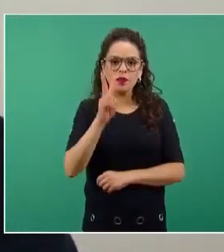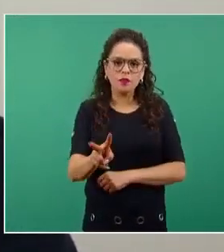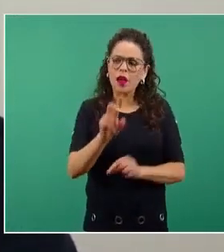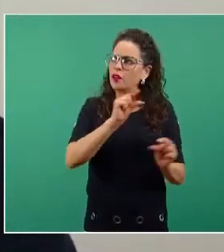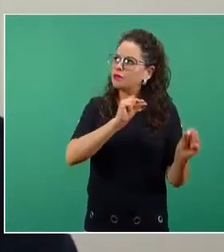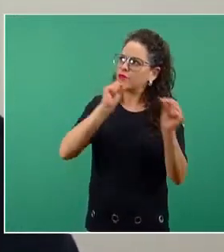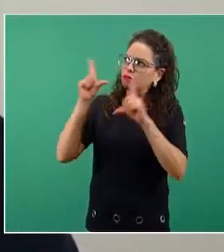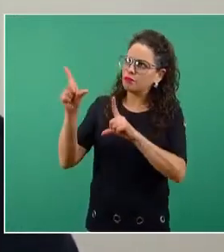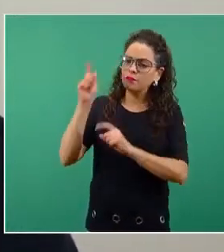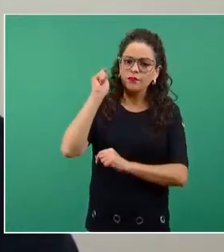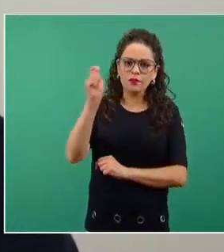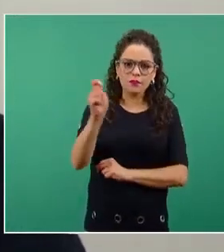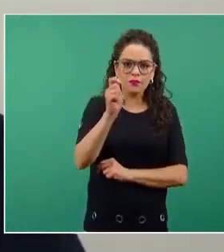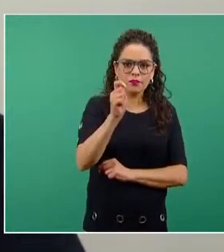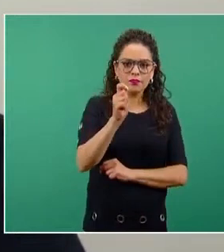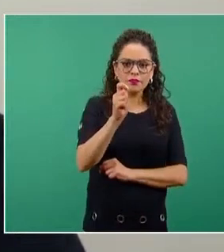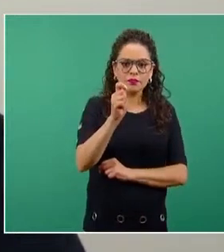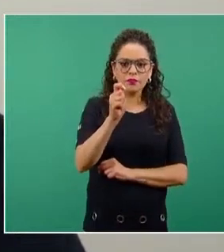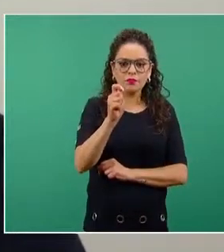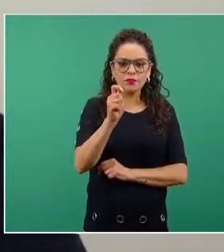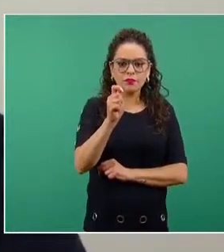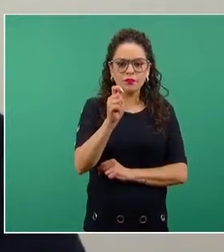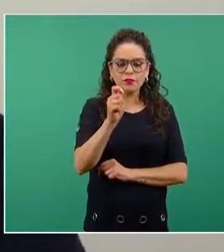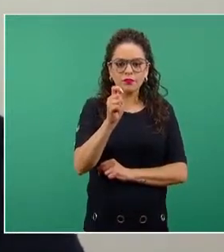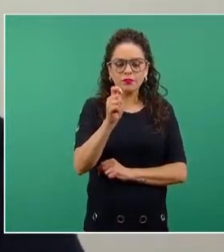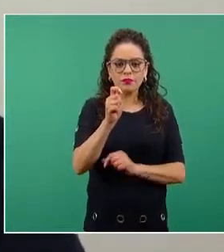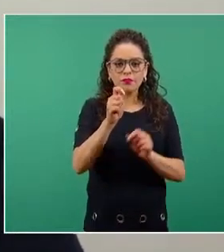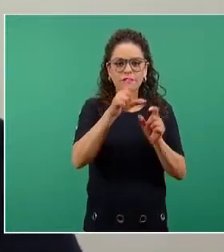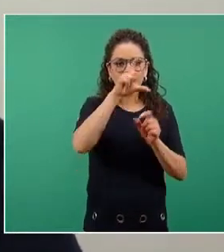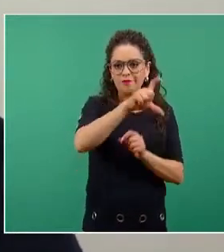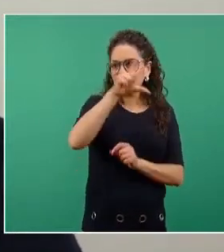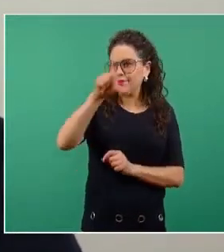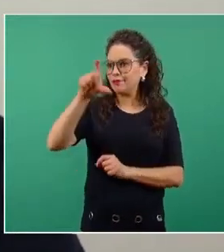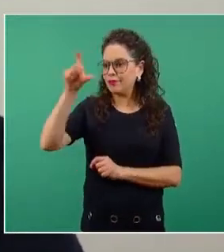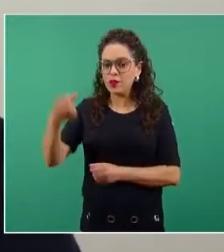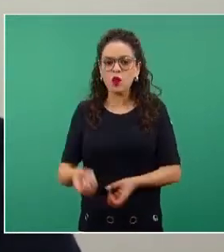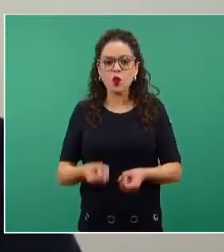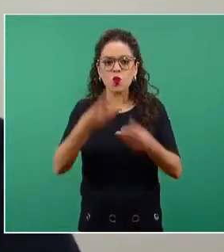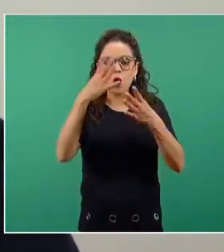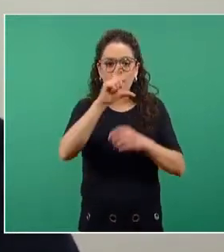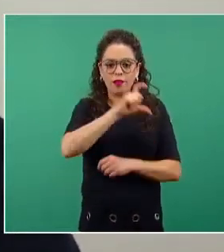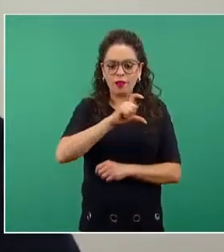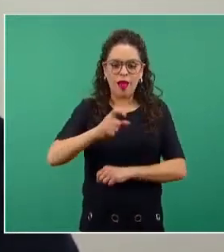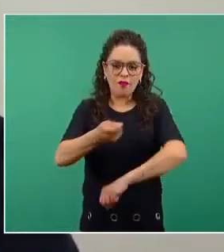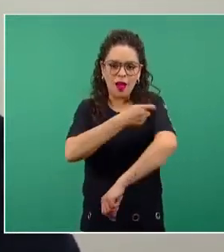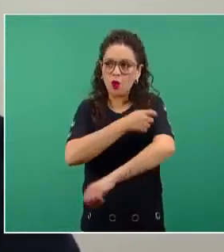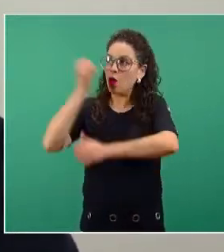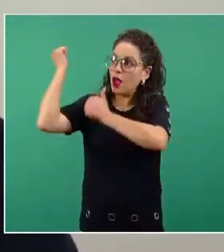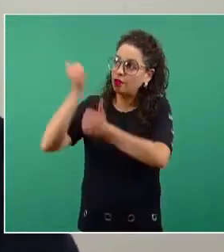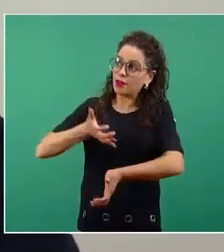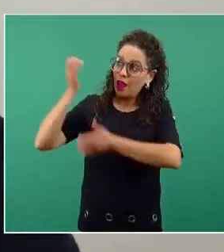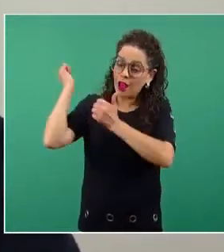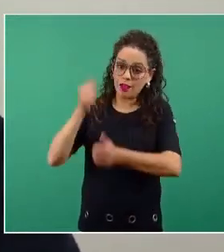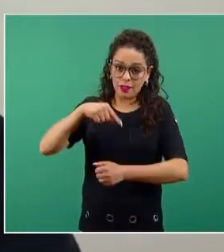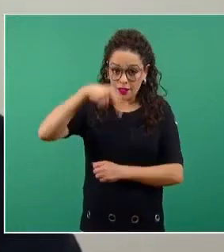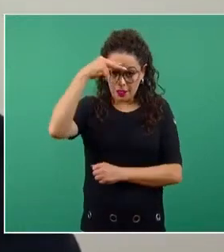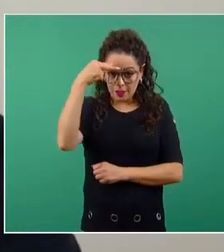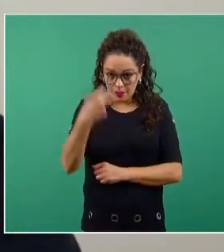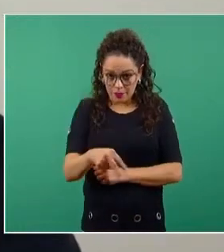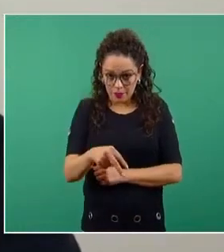donde estaban las distribuciones de las vacunas que han arribado al país y por lo tanto las que se han podido colocar, la